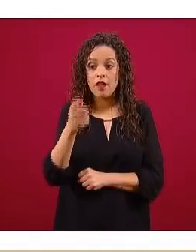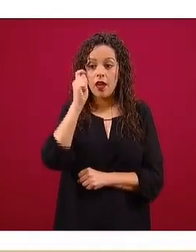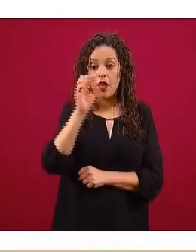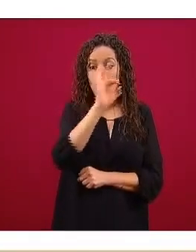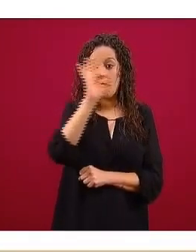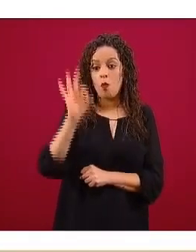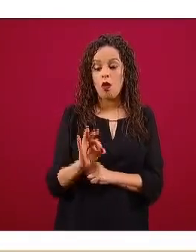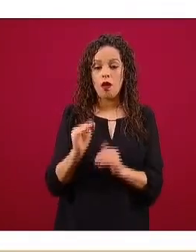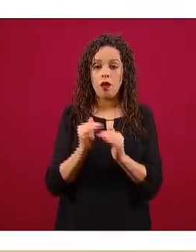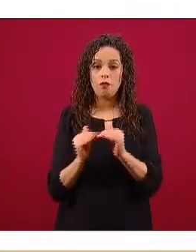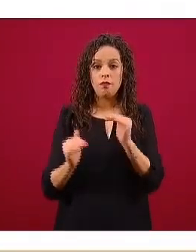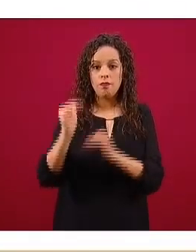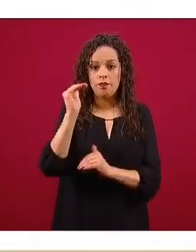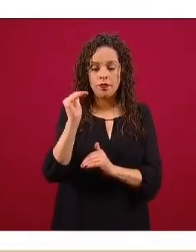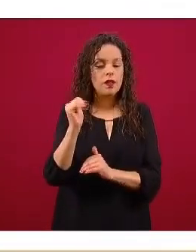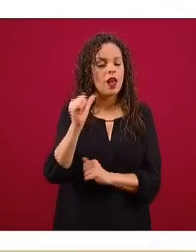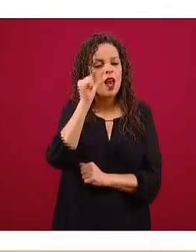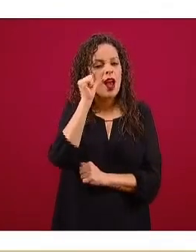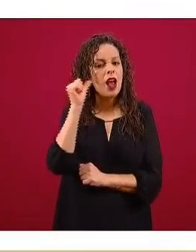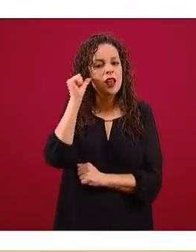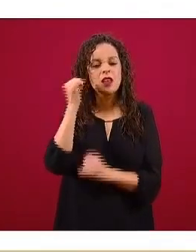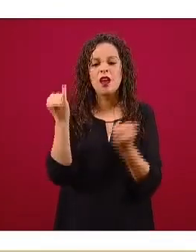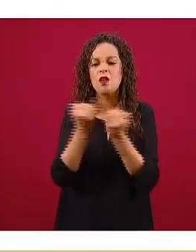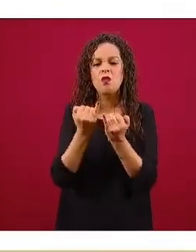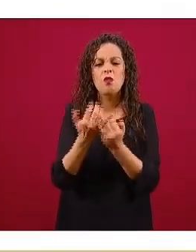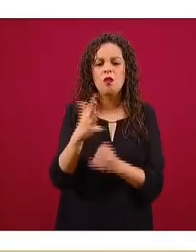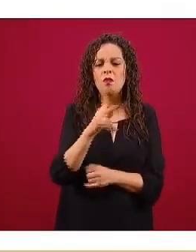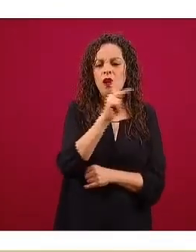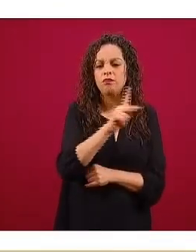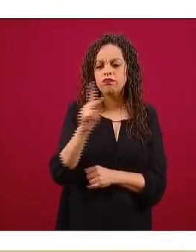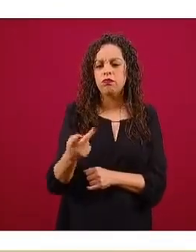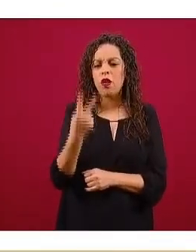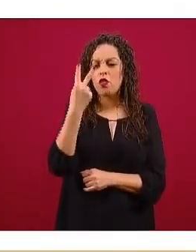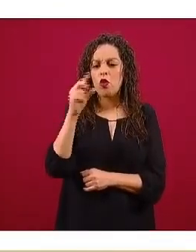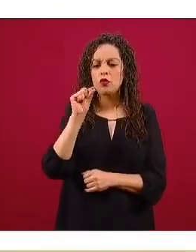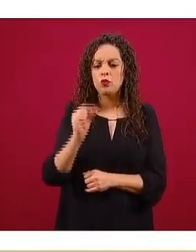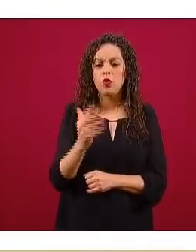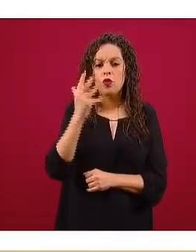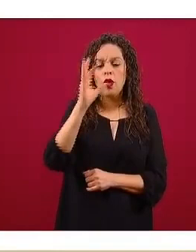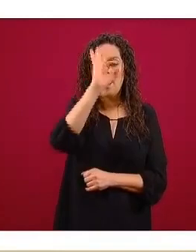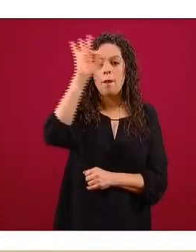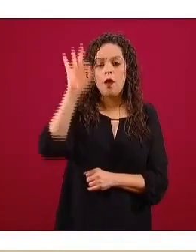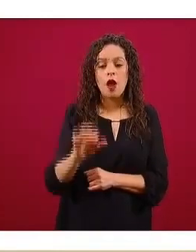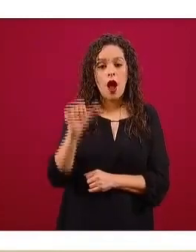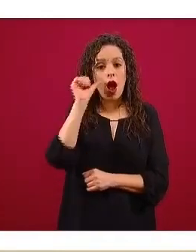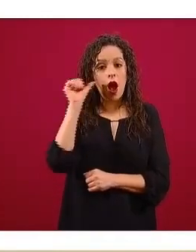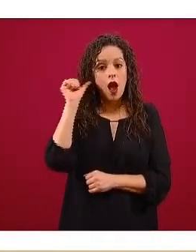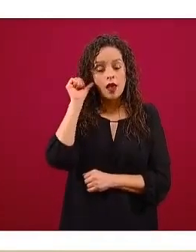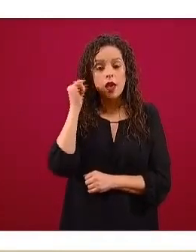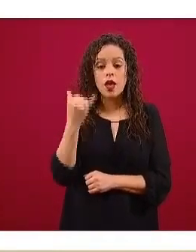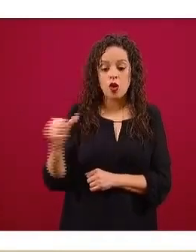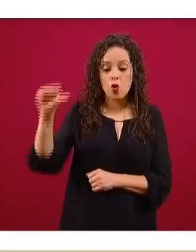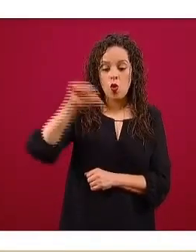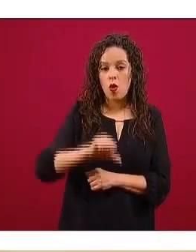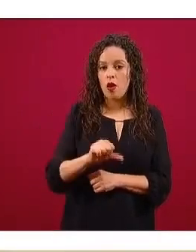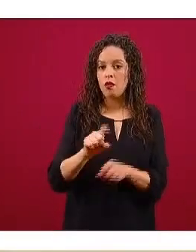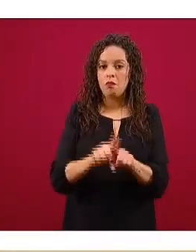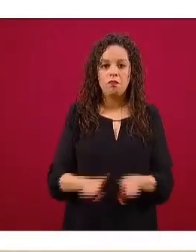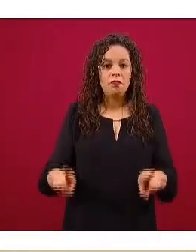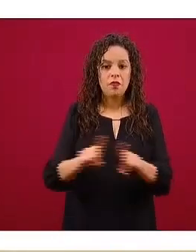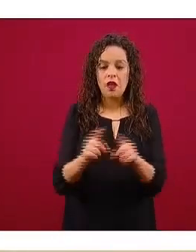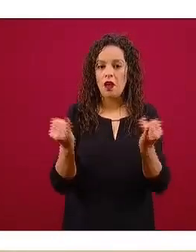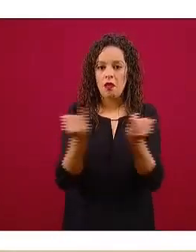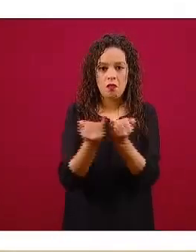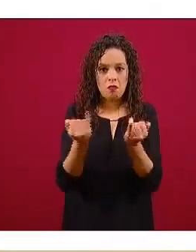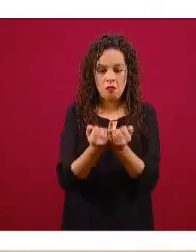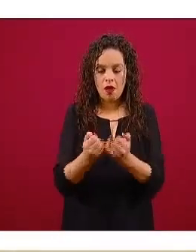día de hoy es similar al del día de ayer, 2.5% tanto para ayer como para el día de hoy, lo cual